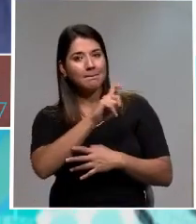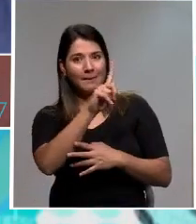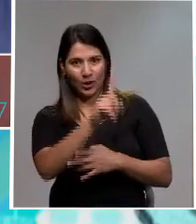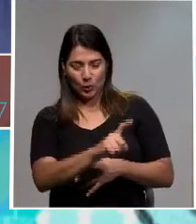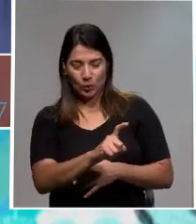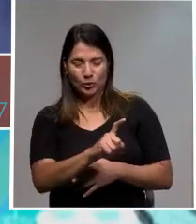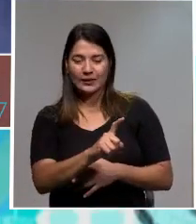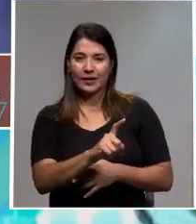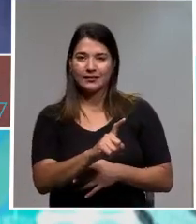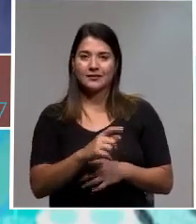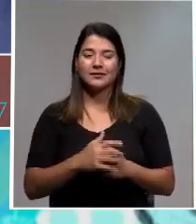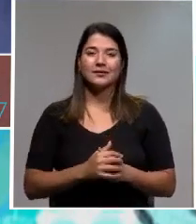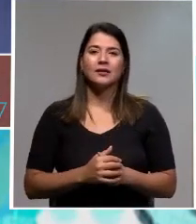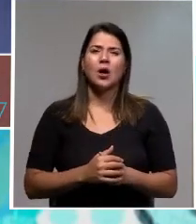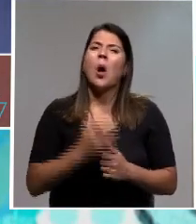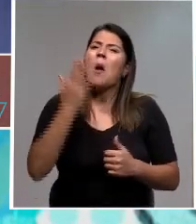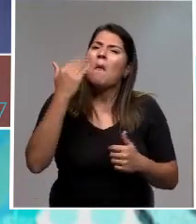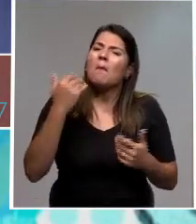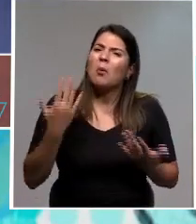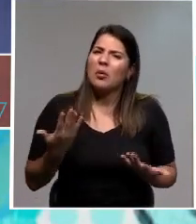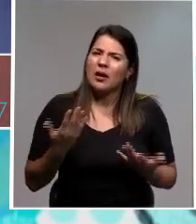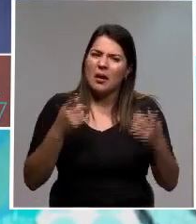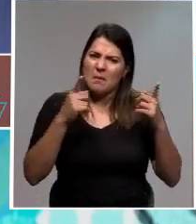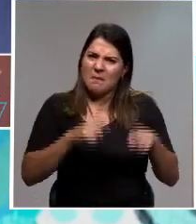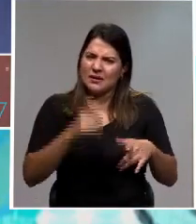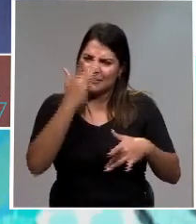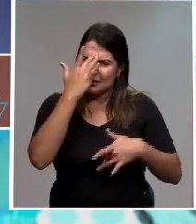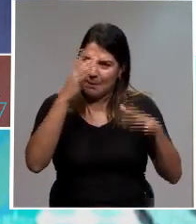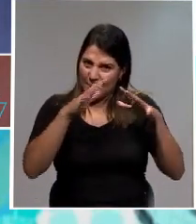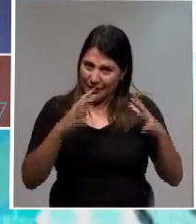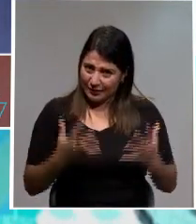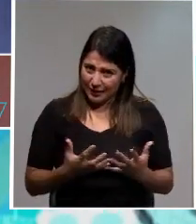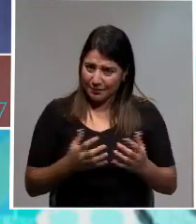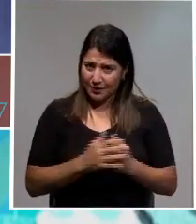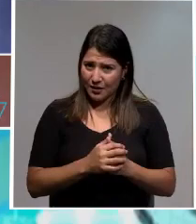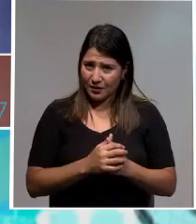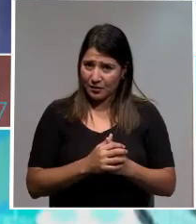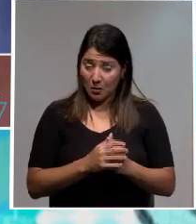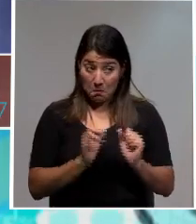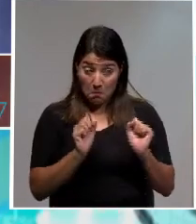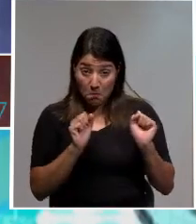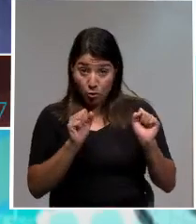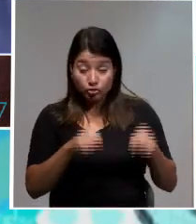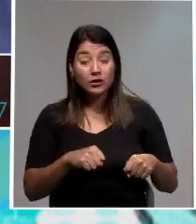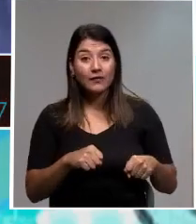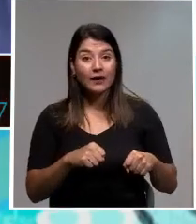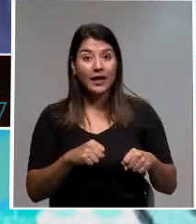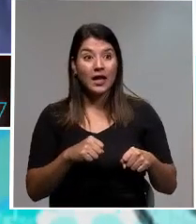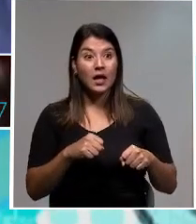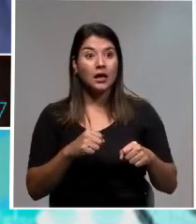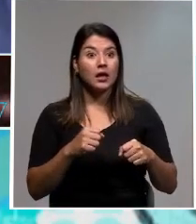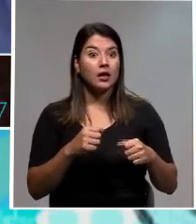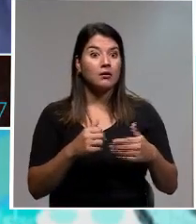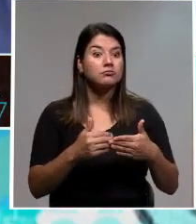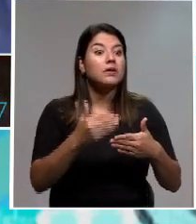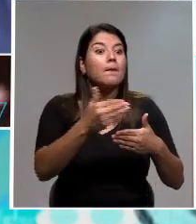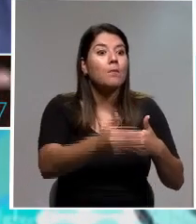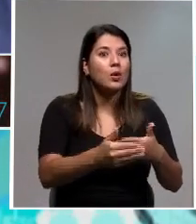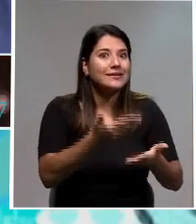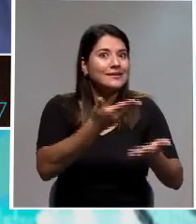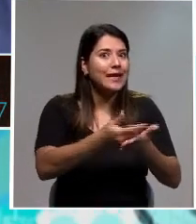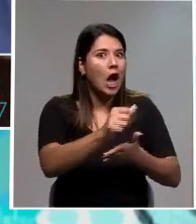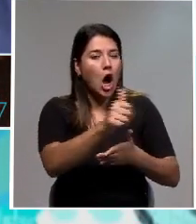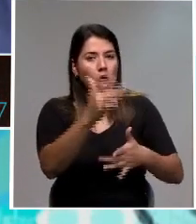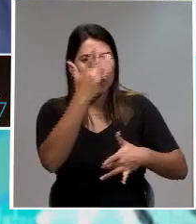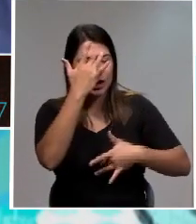millón. ¿Por qué ocurren las pandemias? ¿Es posible que enfrentemos otra pandemia